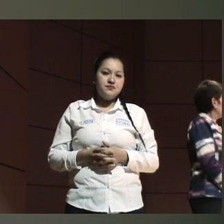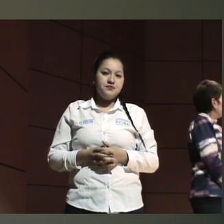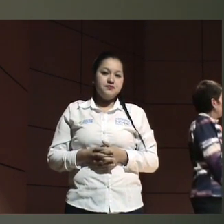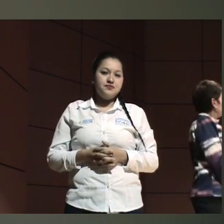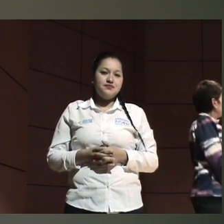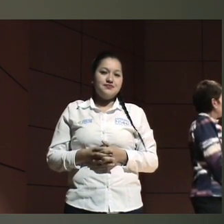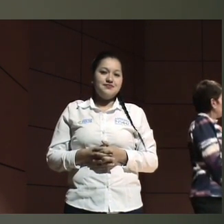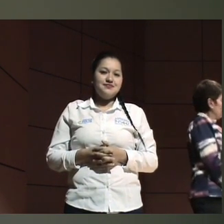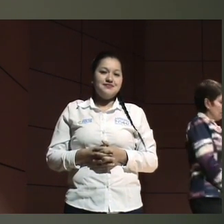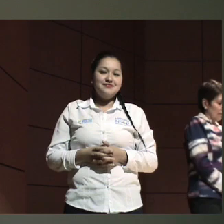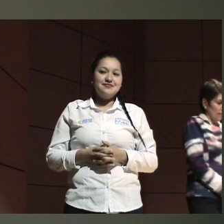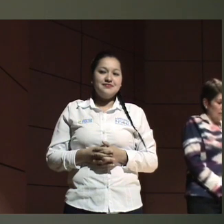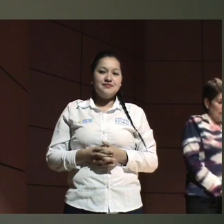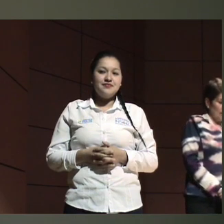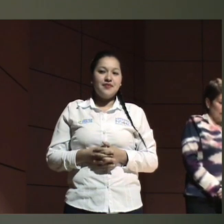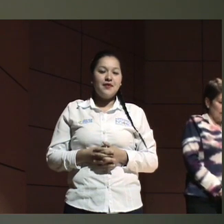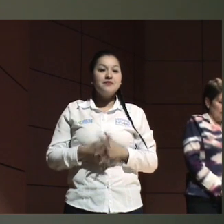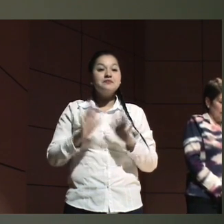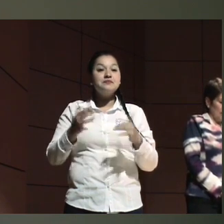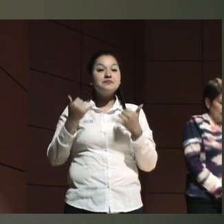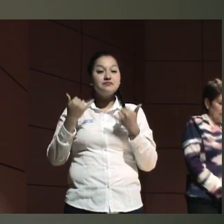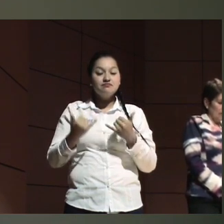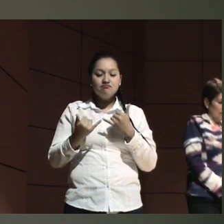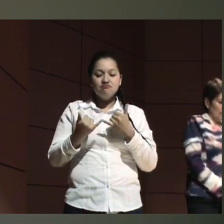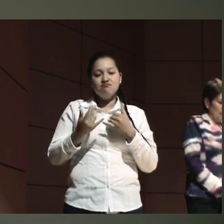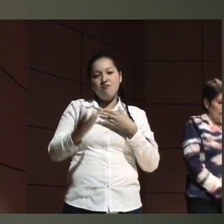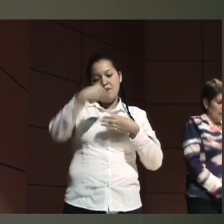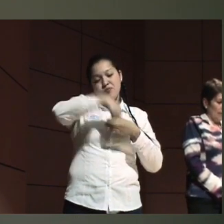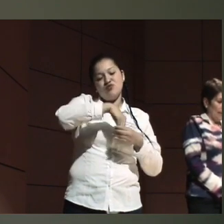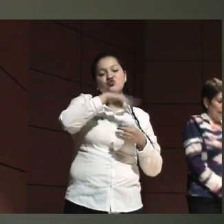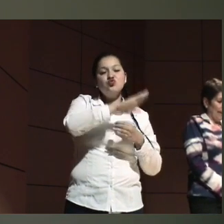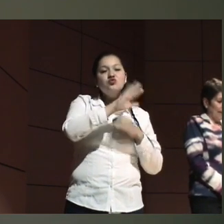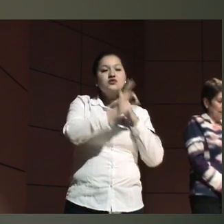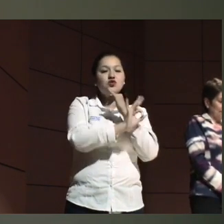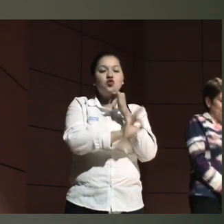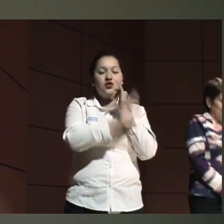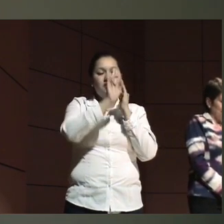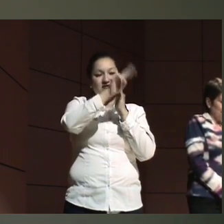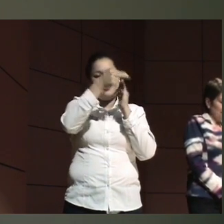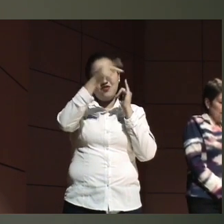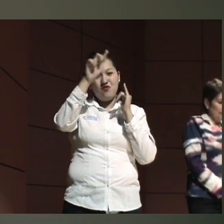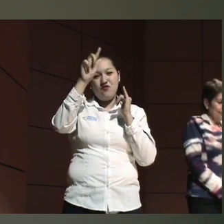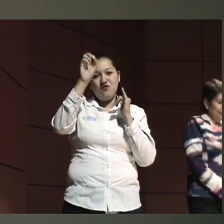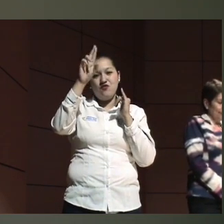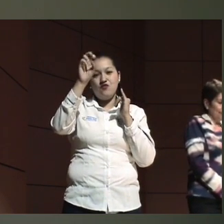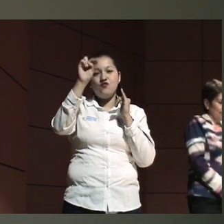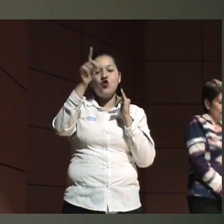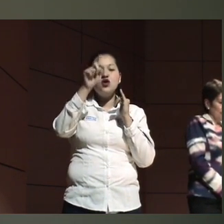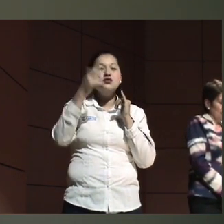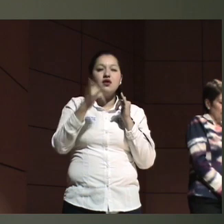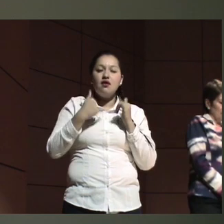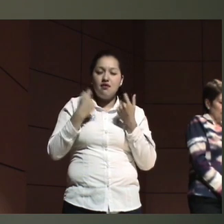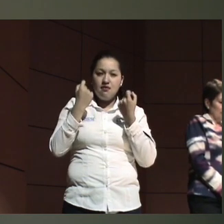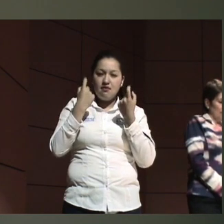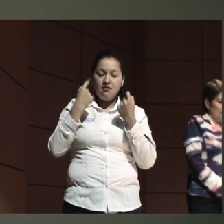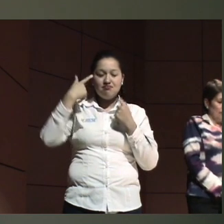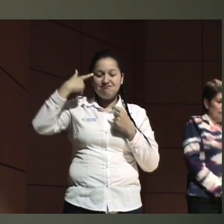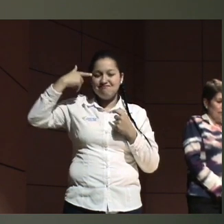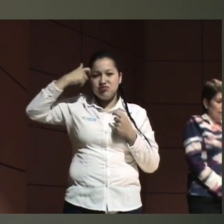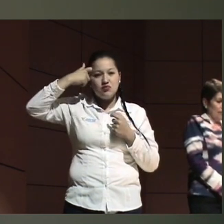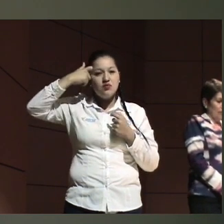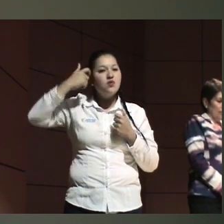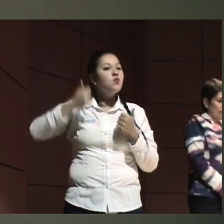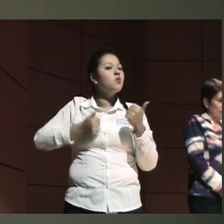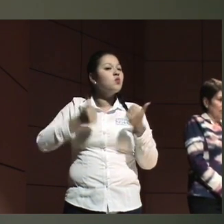entonces aunque al interior de la psicología forense hemos entendido que el reto es apuntarle al